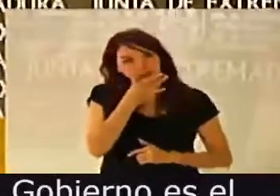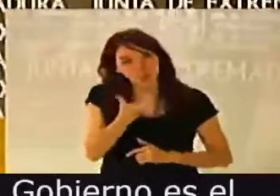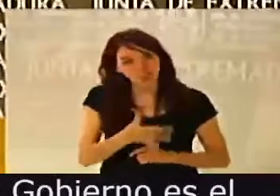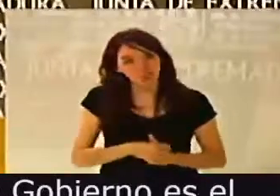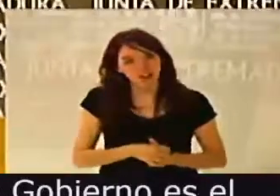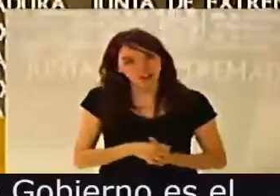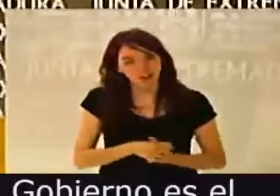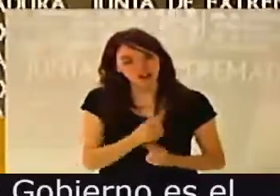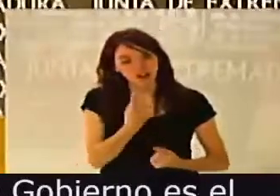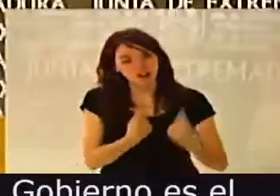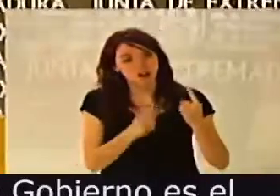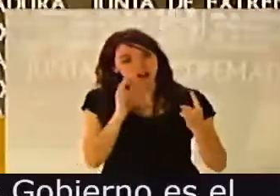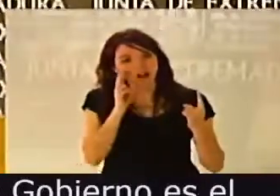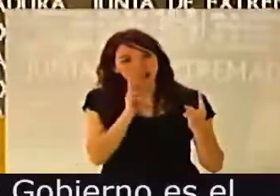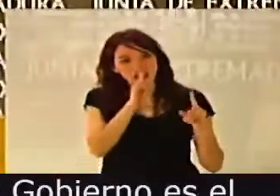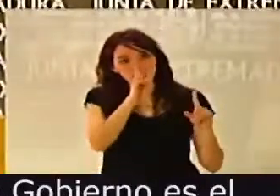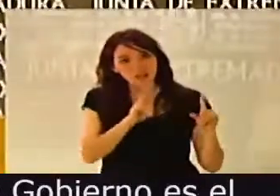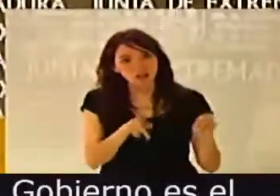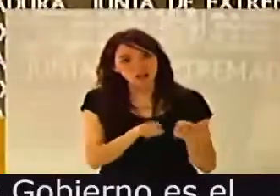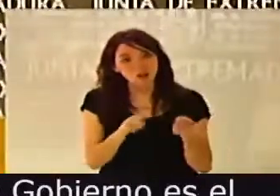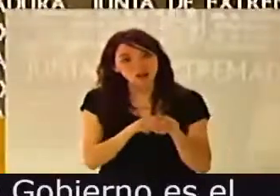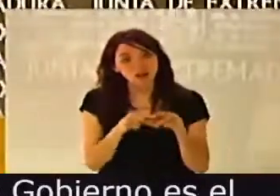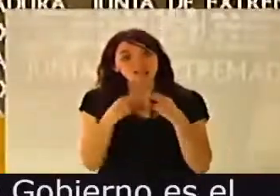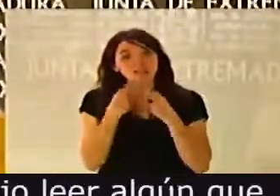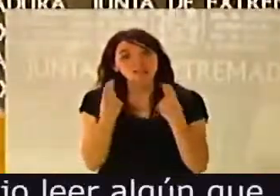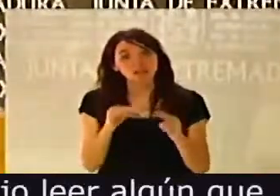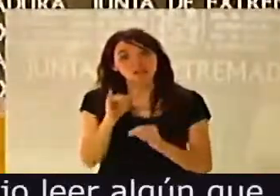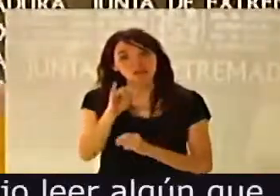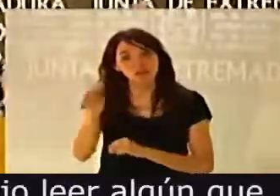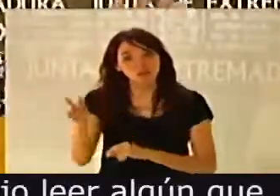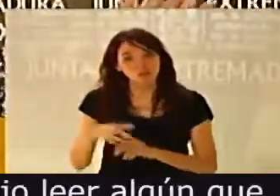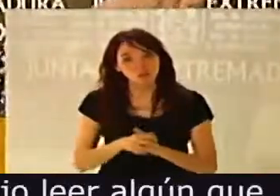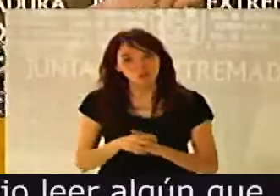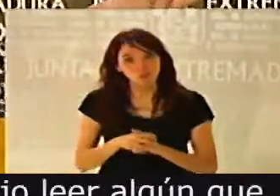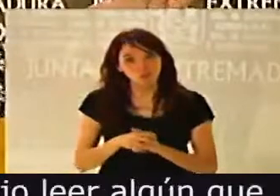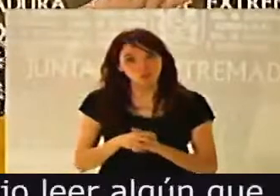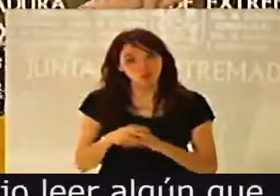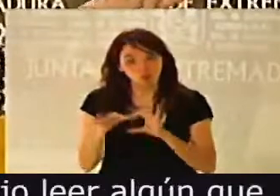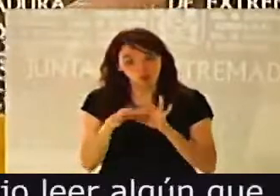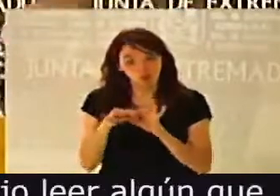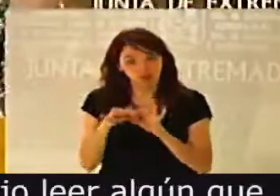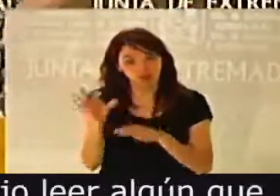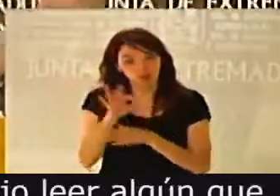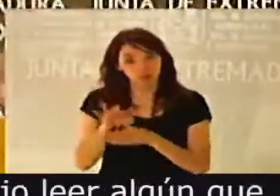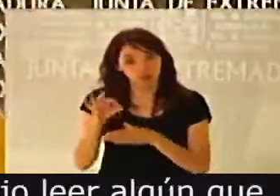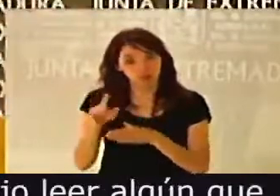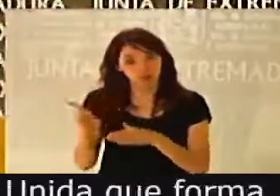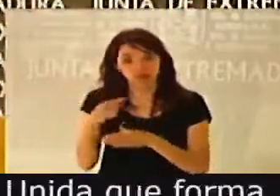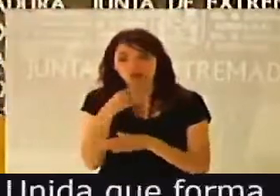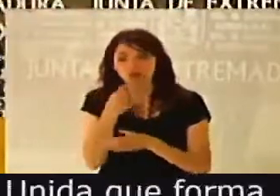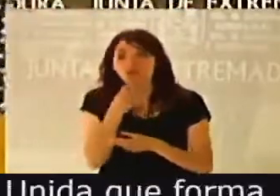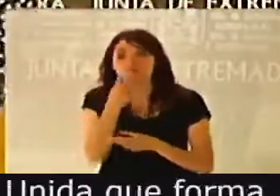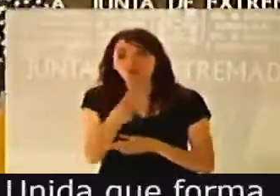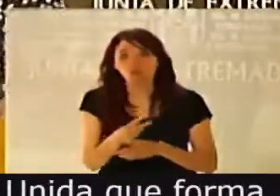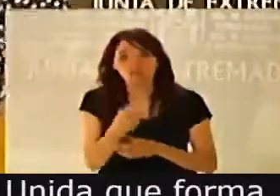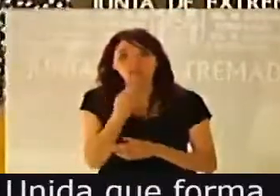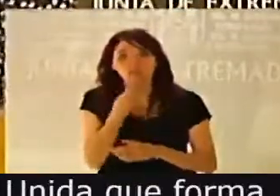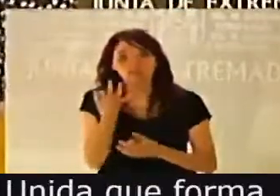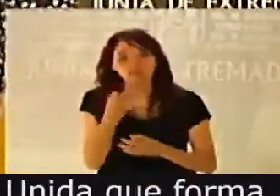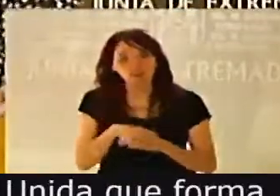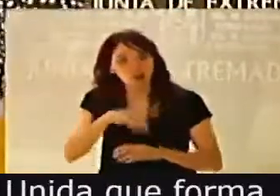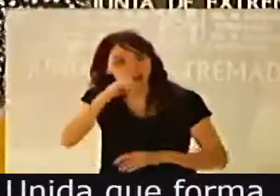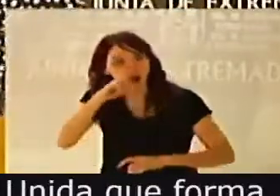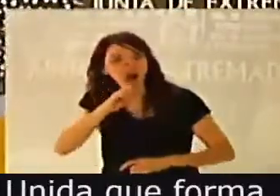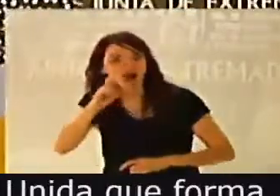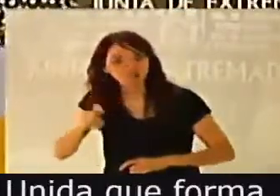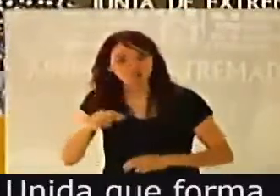algún que otro teletipo como el del diputado de Izquierda Unida, que forma parte de Unidas Podemos esta mañana, ¿no? Habrá que recordarle qué era lo que votaban sus